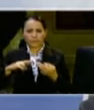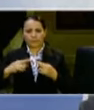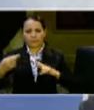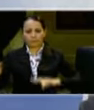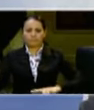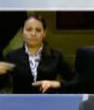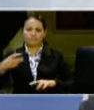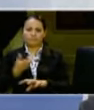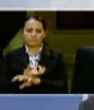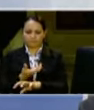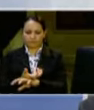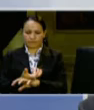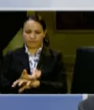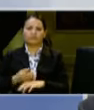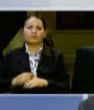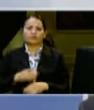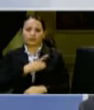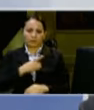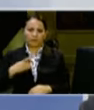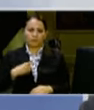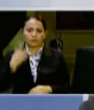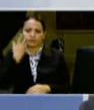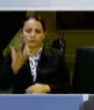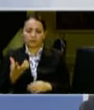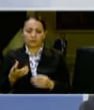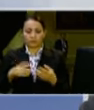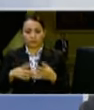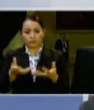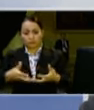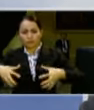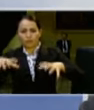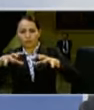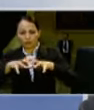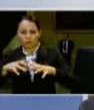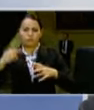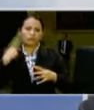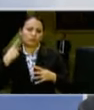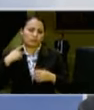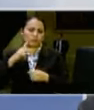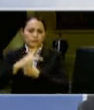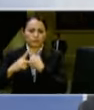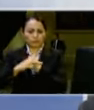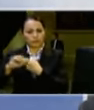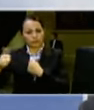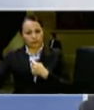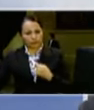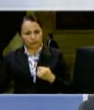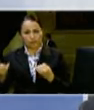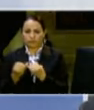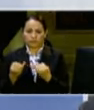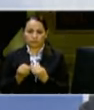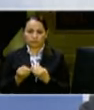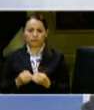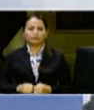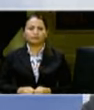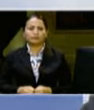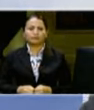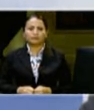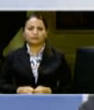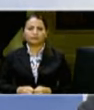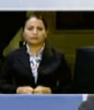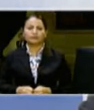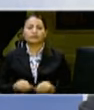tener una mejor y más eficiente presencia de México en el mundo. Ahora, esto va de la mano en que tenemos que ser también una planeación